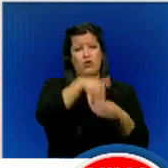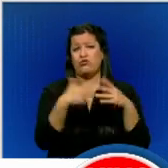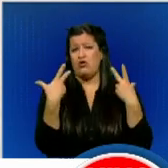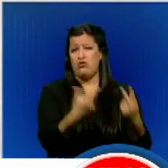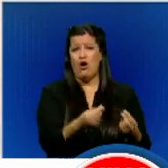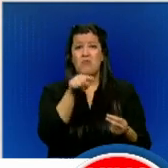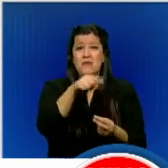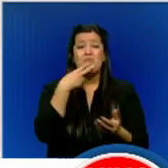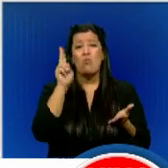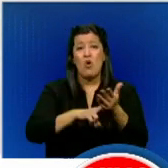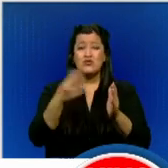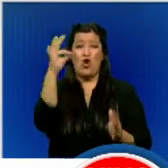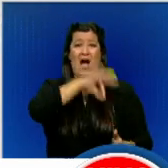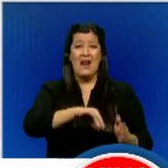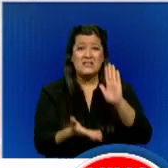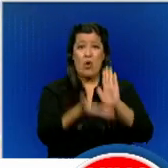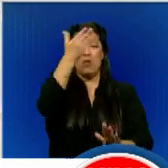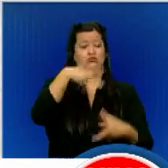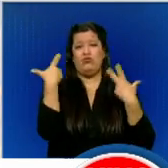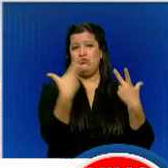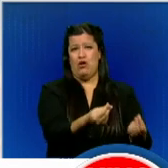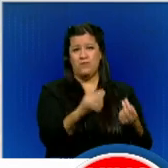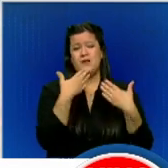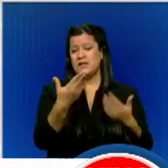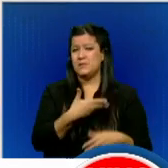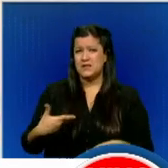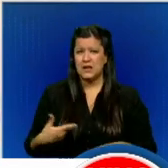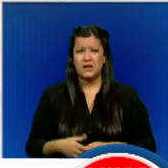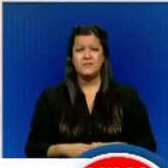aumento del impuesto a las ganancias gracias presidente